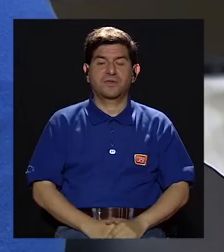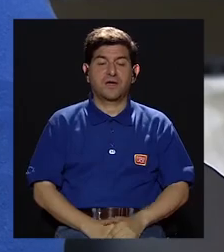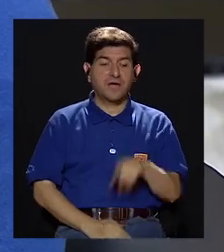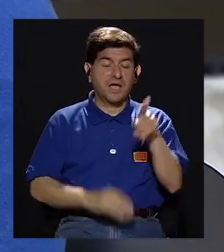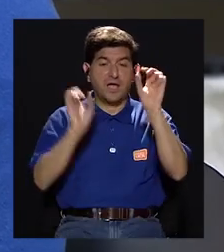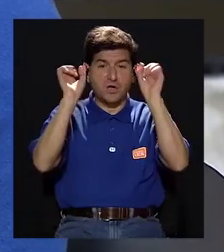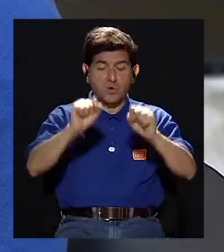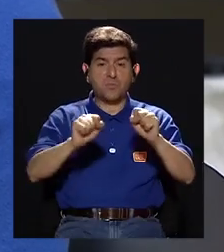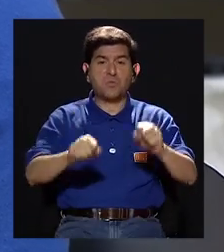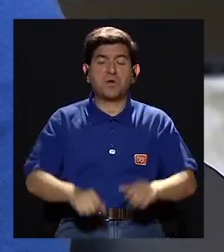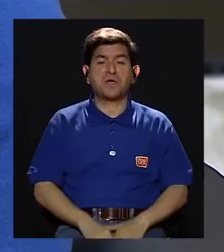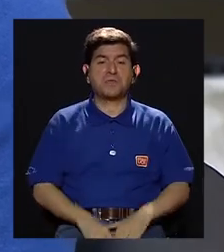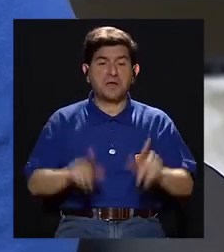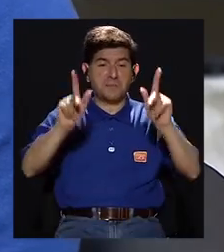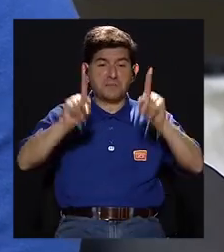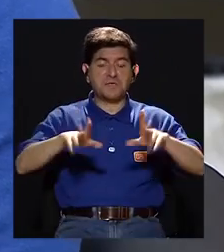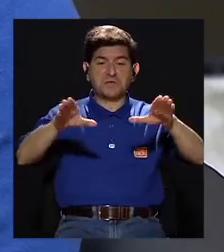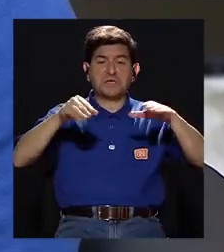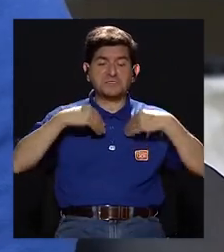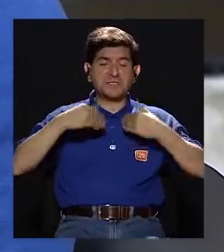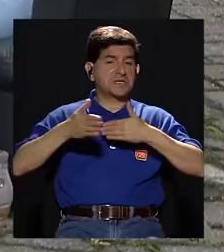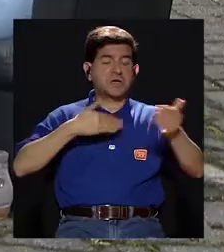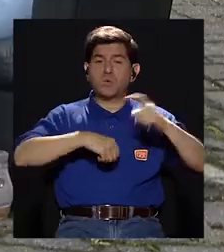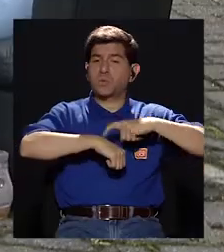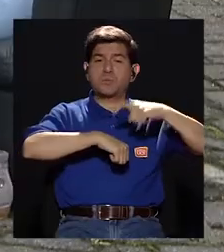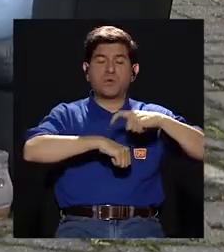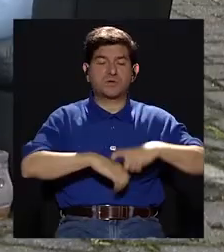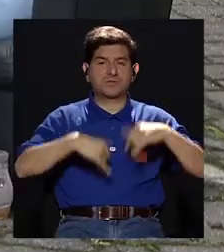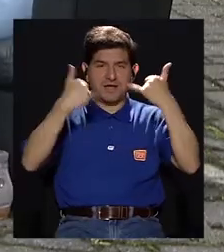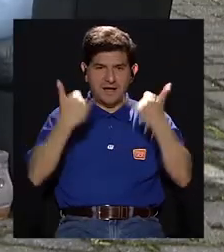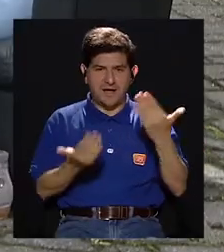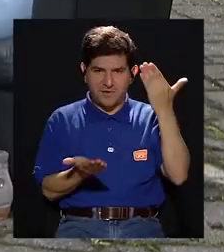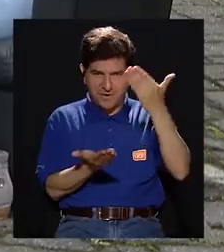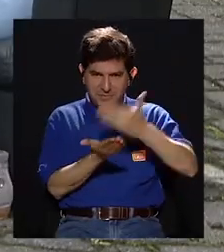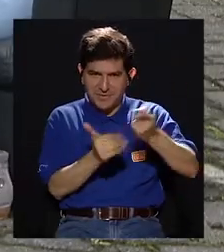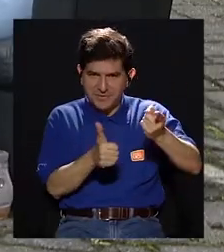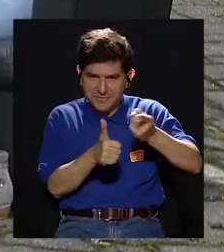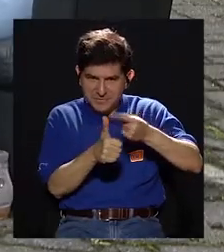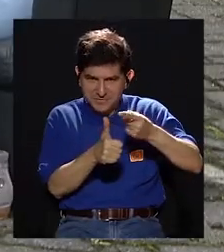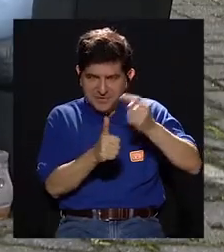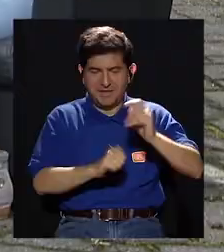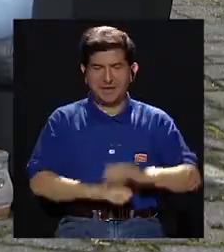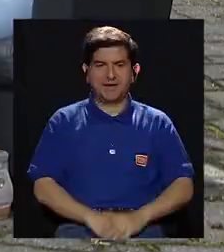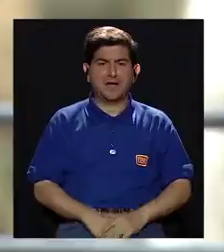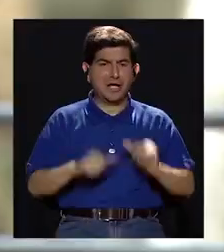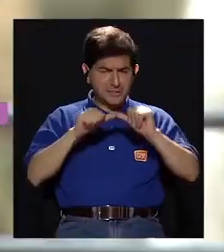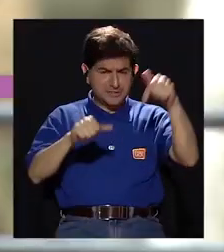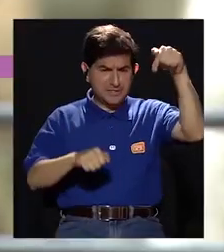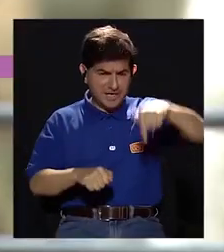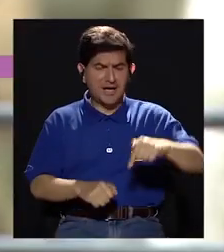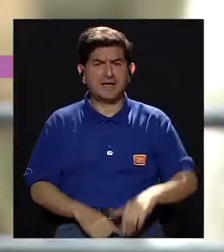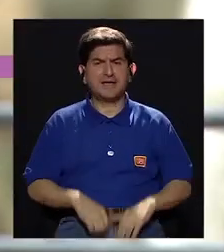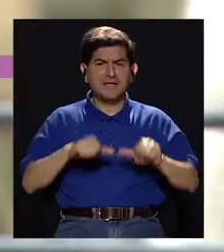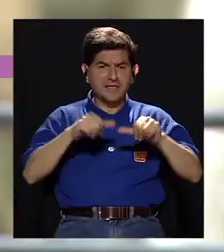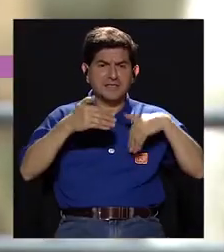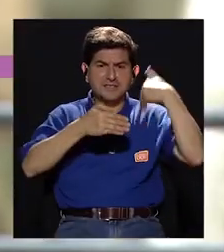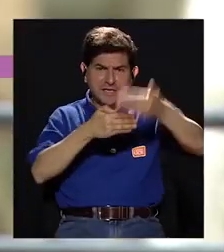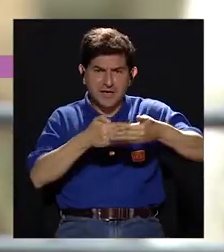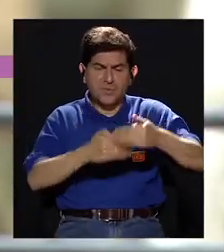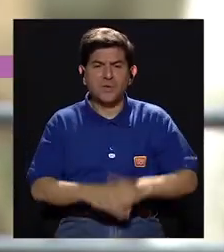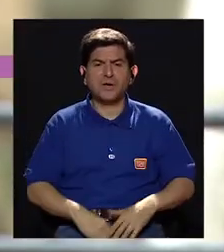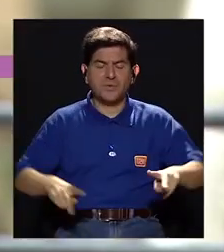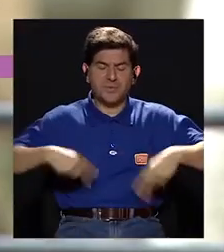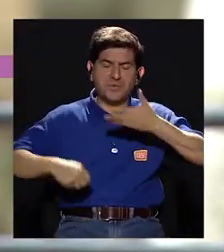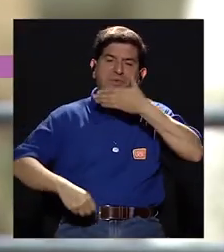Entonces realmente es algo que pueden adquirir en cualquier momento. Bueno, es momento de hacer una primera pausa. Quédese con nosotros y